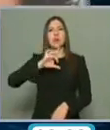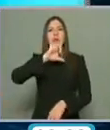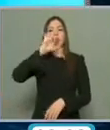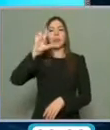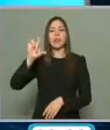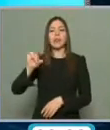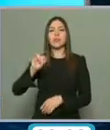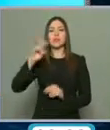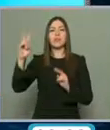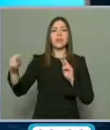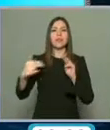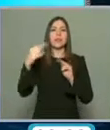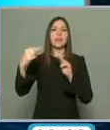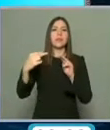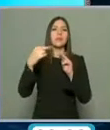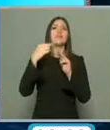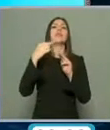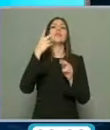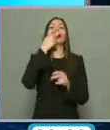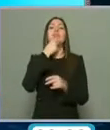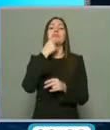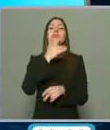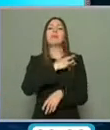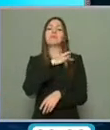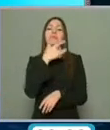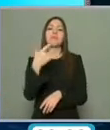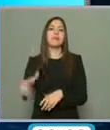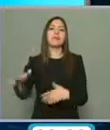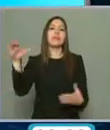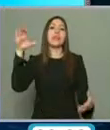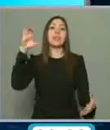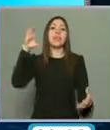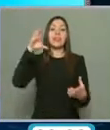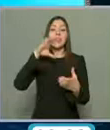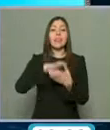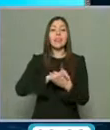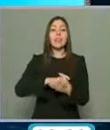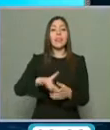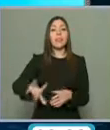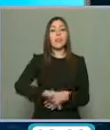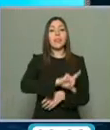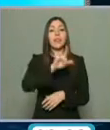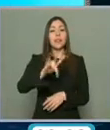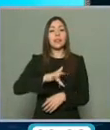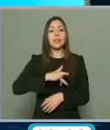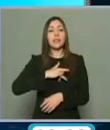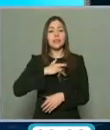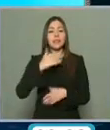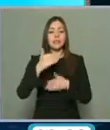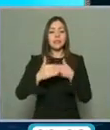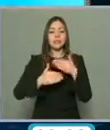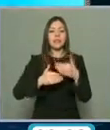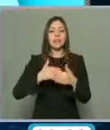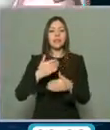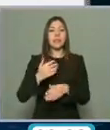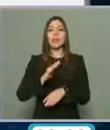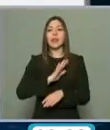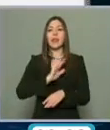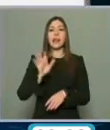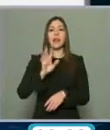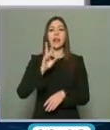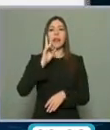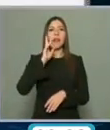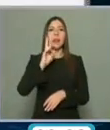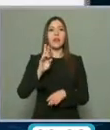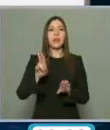enamora de un hombre, se casa y cuando siente que sus días están contados, porque se veía